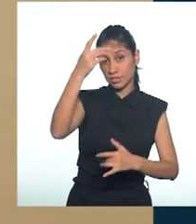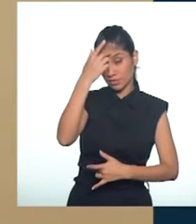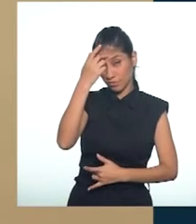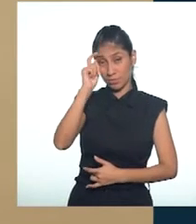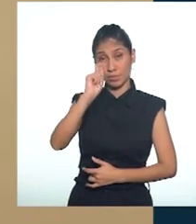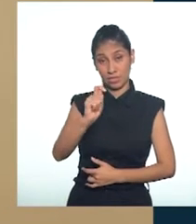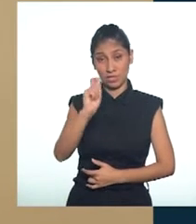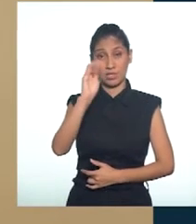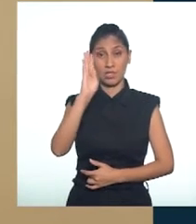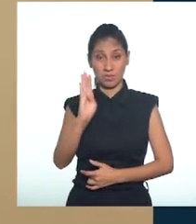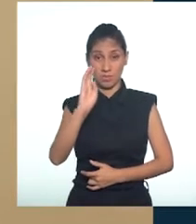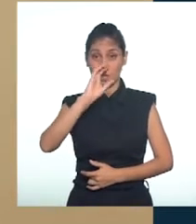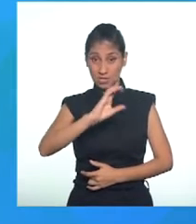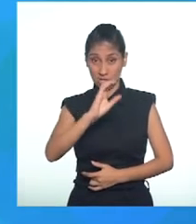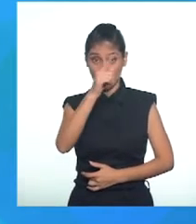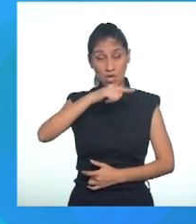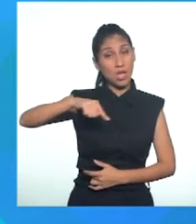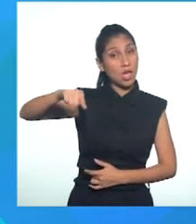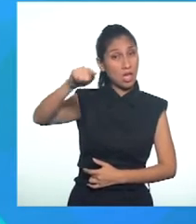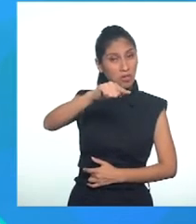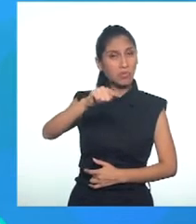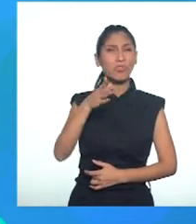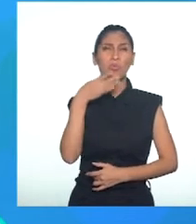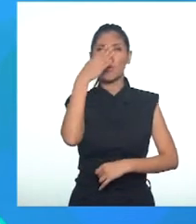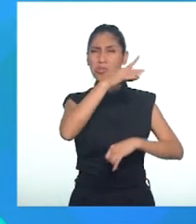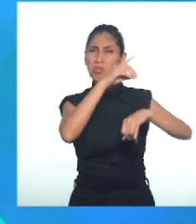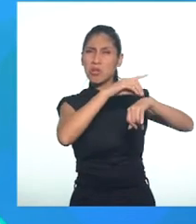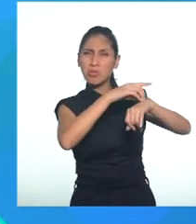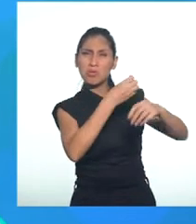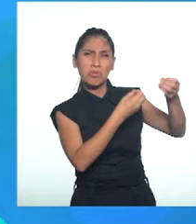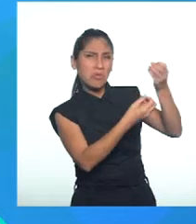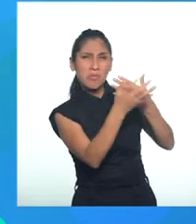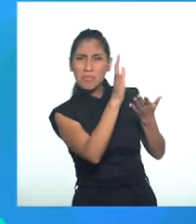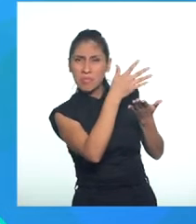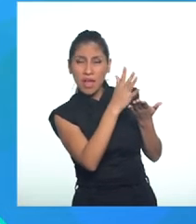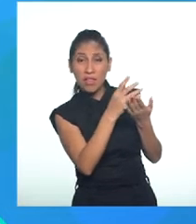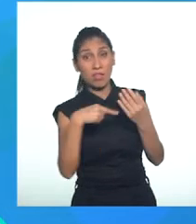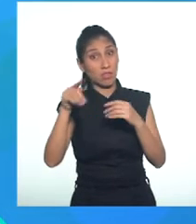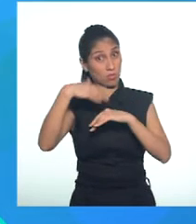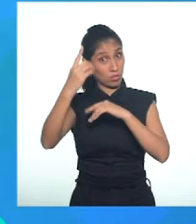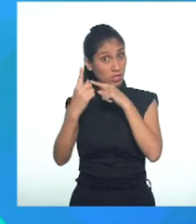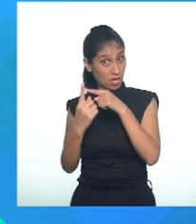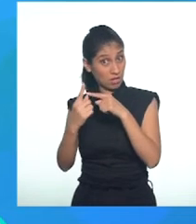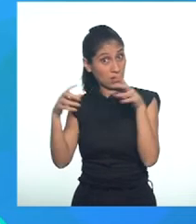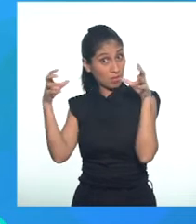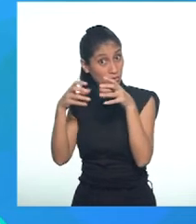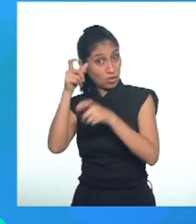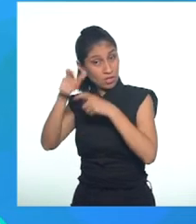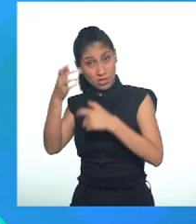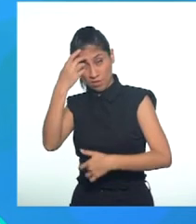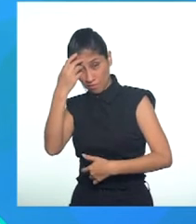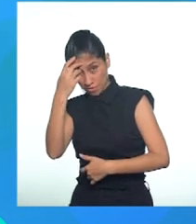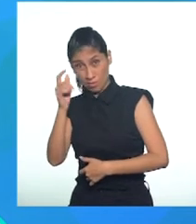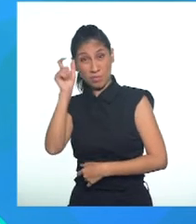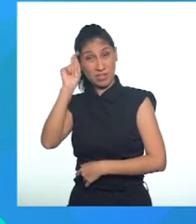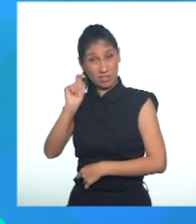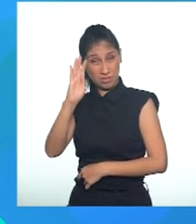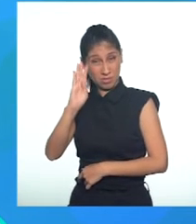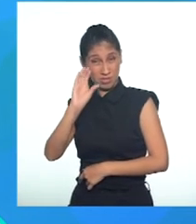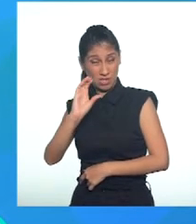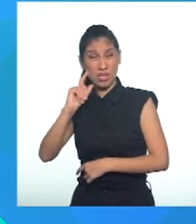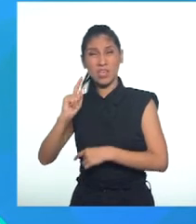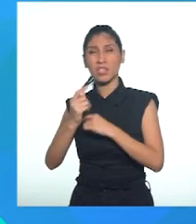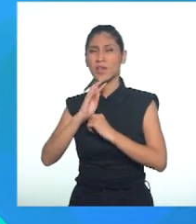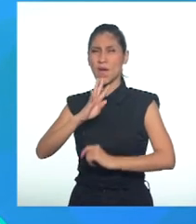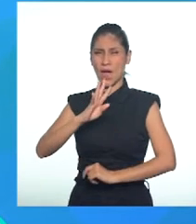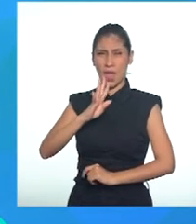de tuberculosis que no están bajo un tratamiento hablan, tosen o estornudan, van a expulsar pequeñas